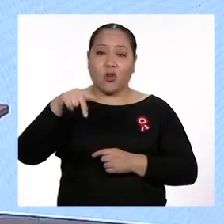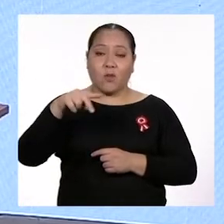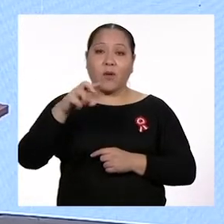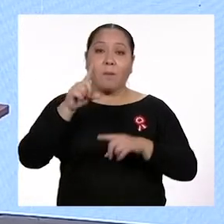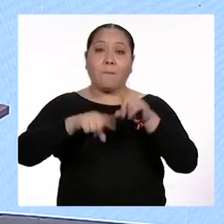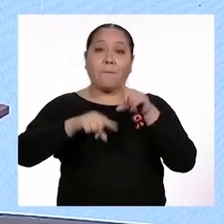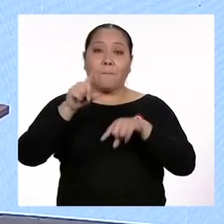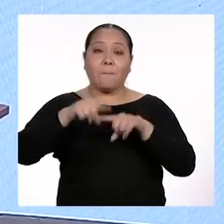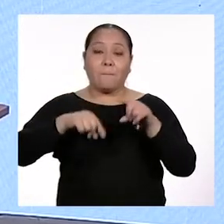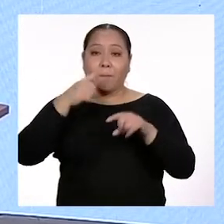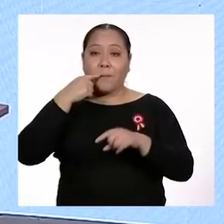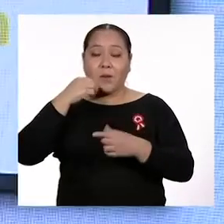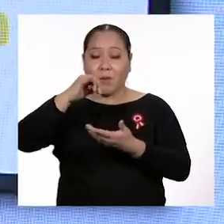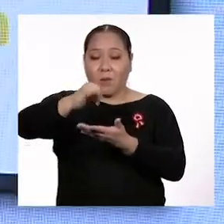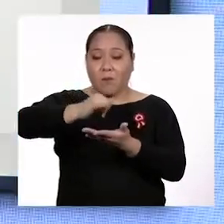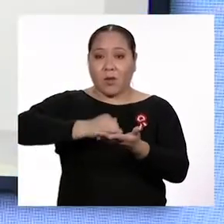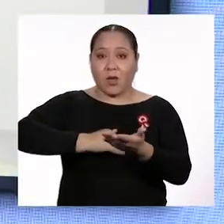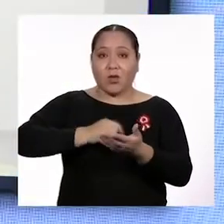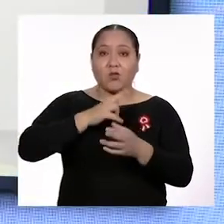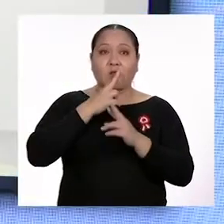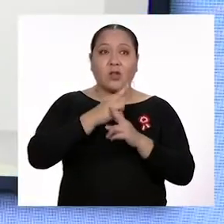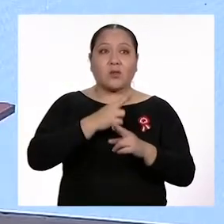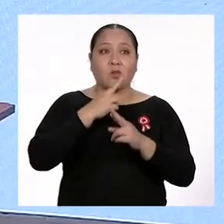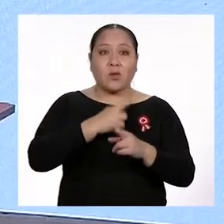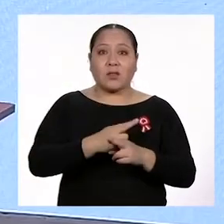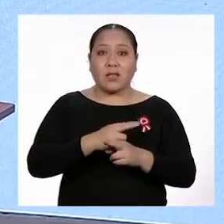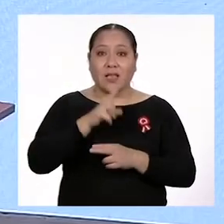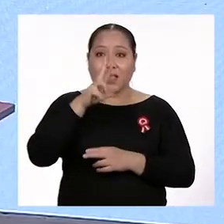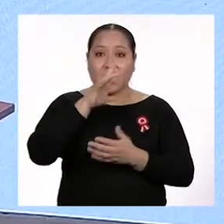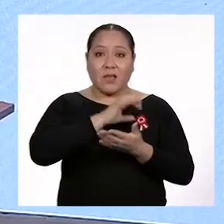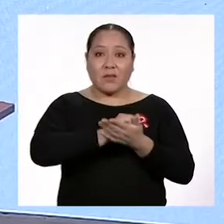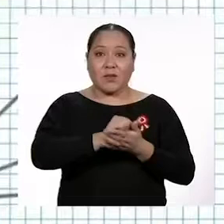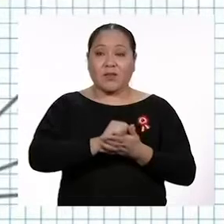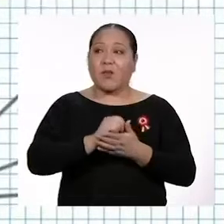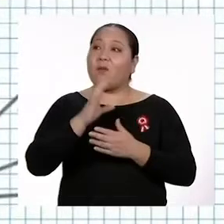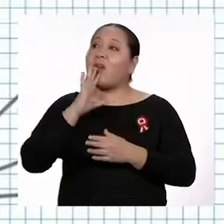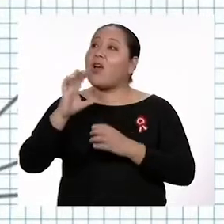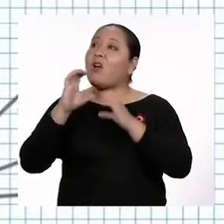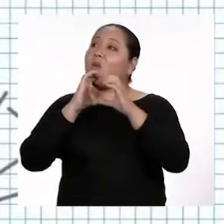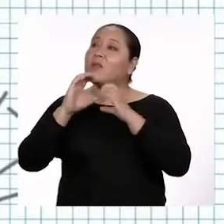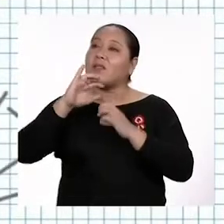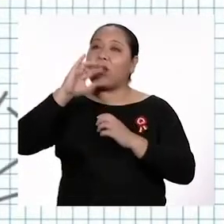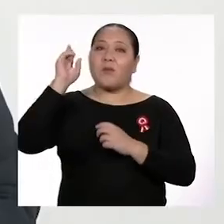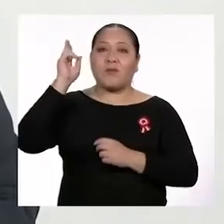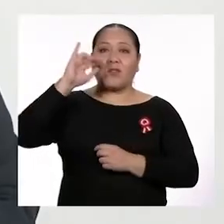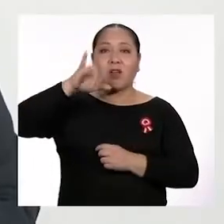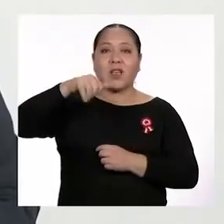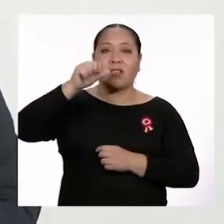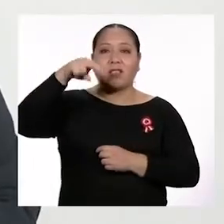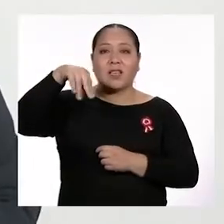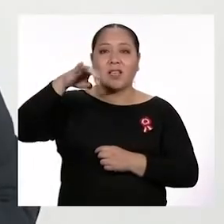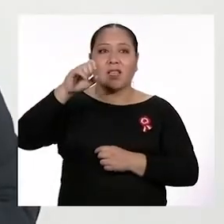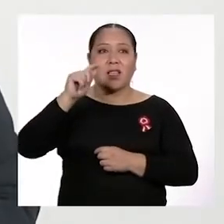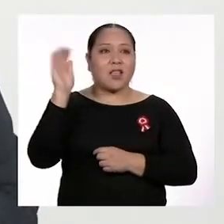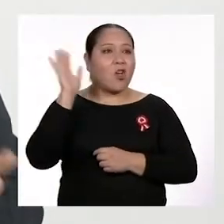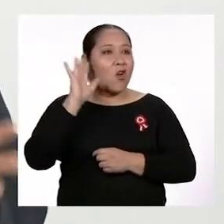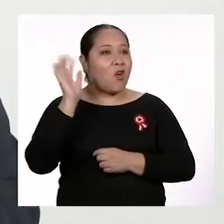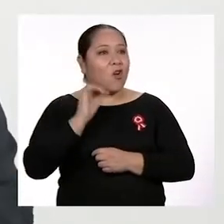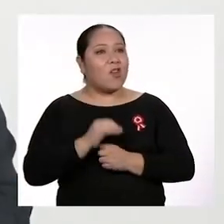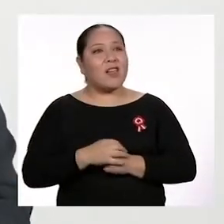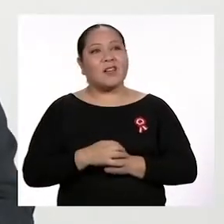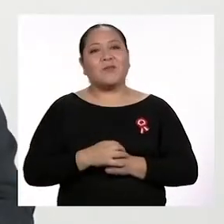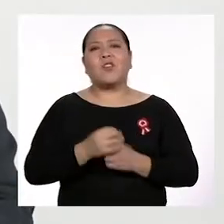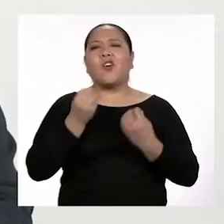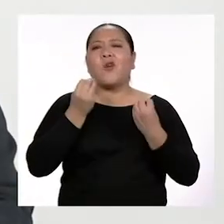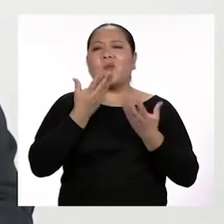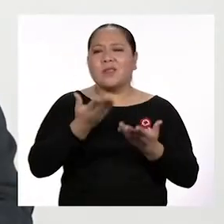Por eso quiero hablar con la profesora Janet Suárez para que me oriente qué hay que hacer. Hola Yaremis, ¿cómo